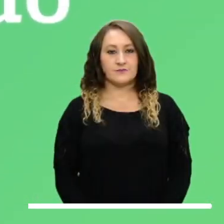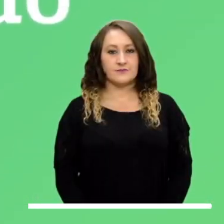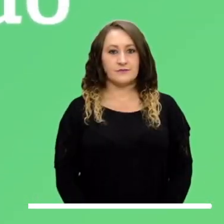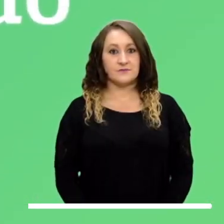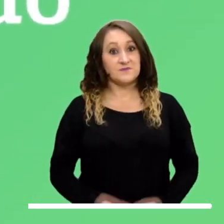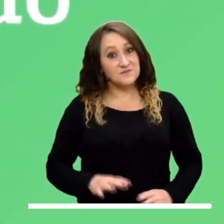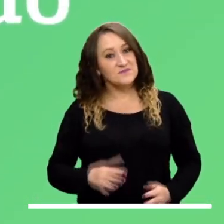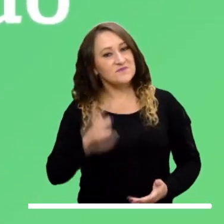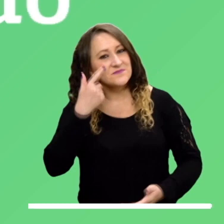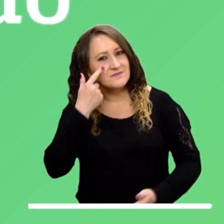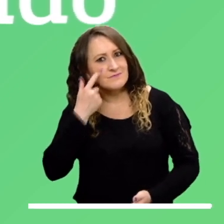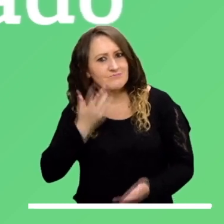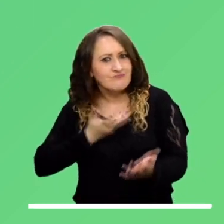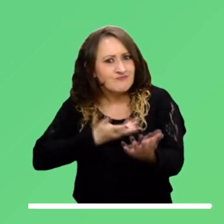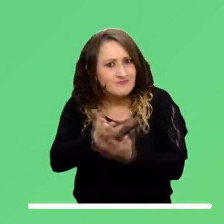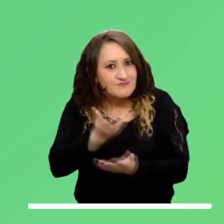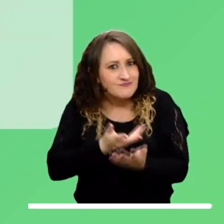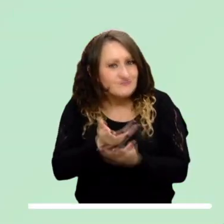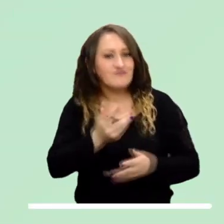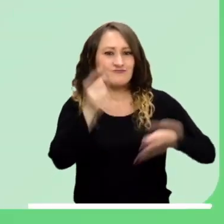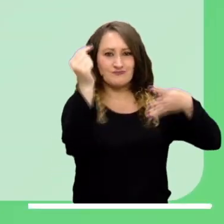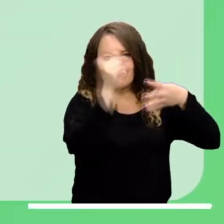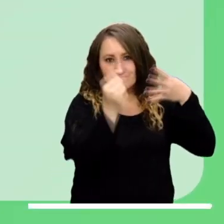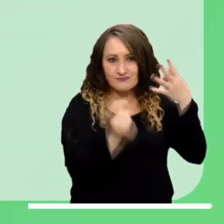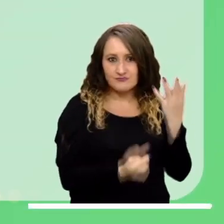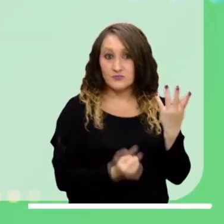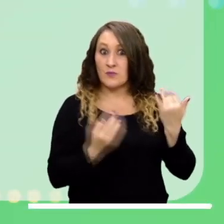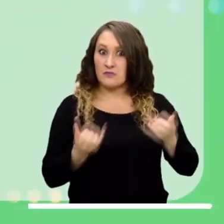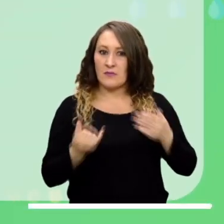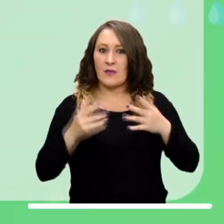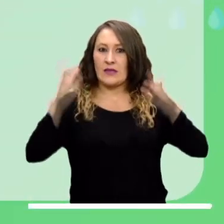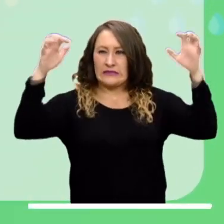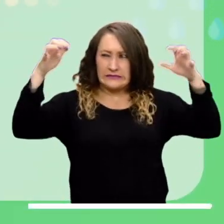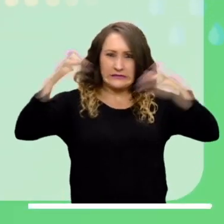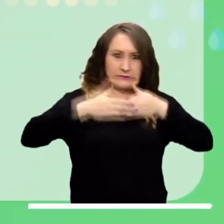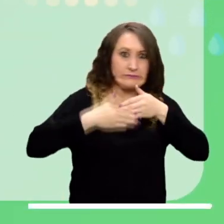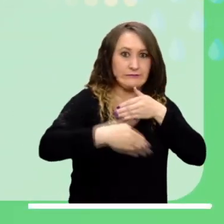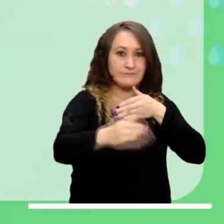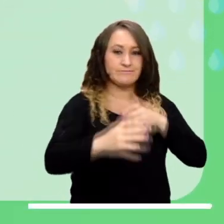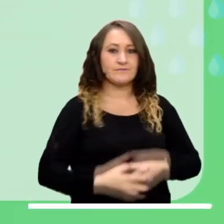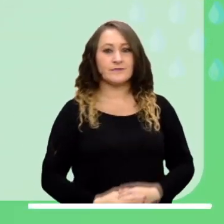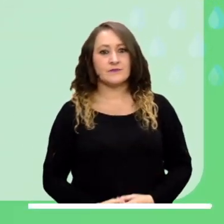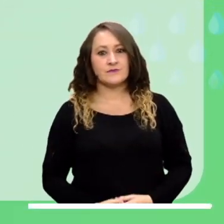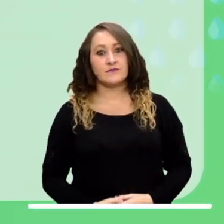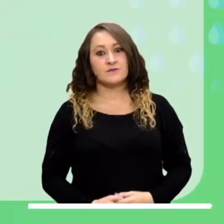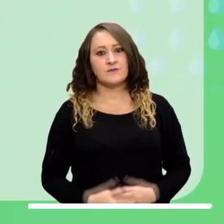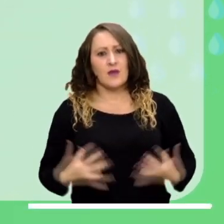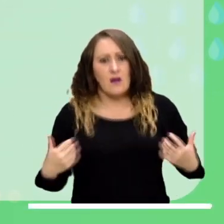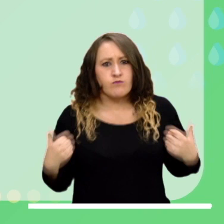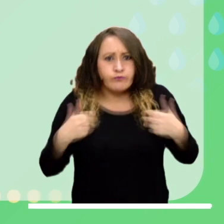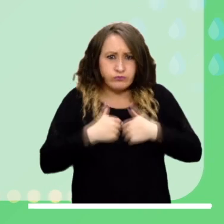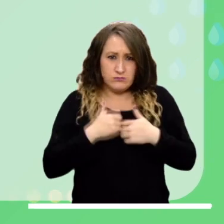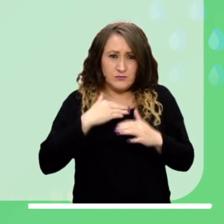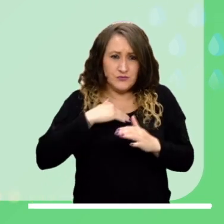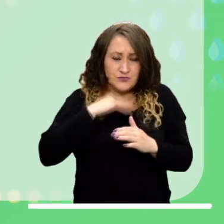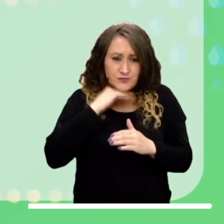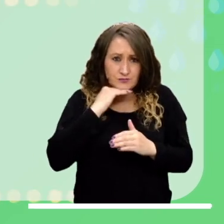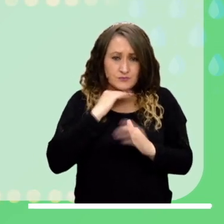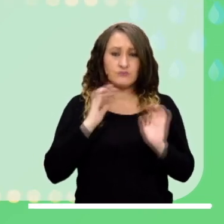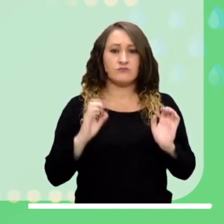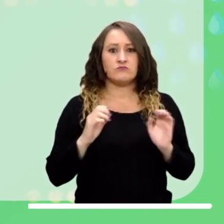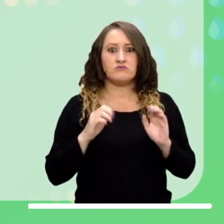Estas son algunas recomendaciones para tener en cuenta durante esta temporada de lluvias. Procure estar bien abrigado.